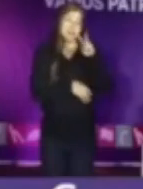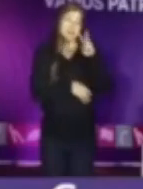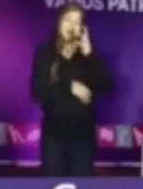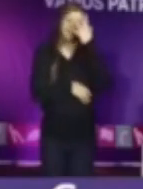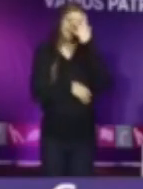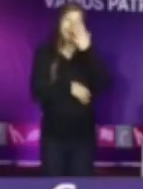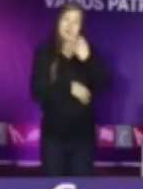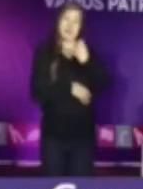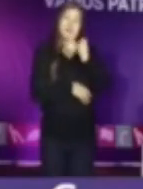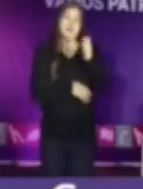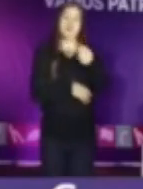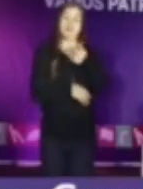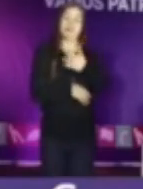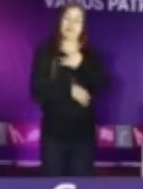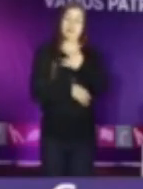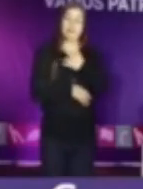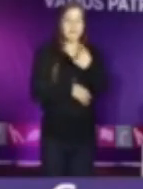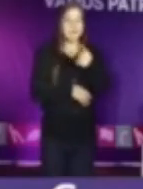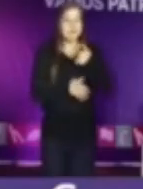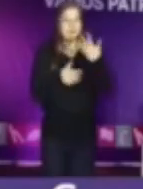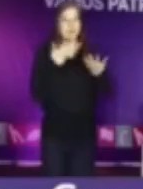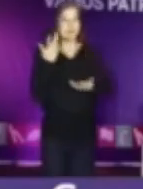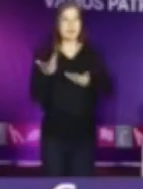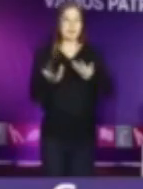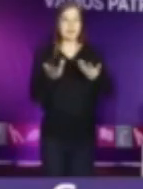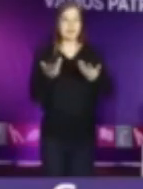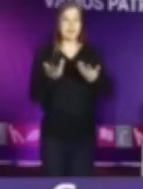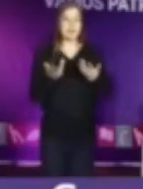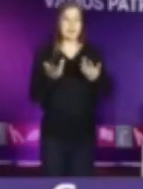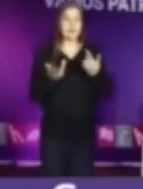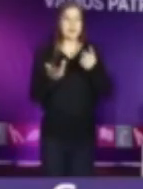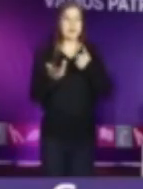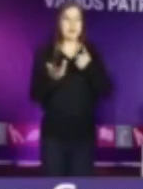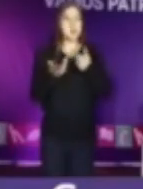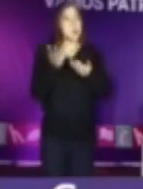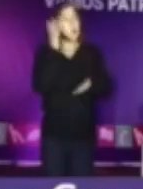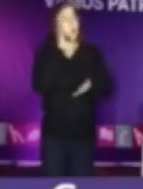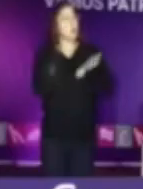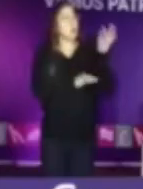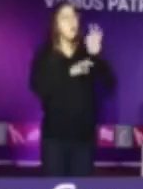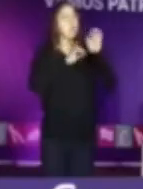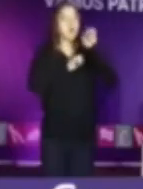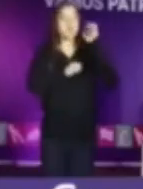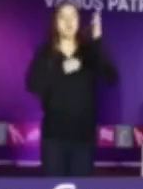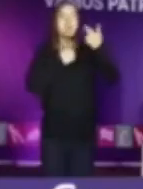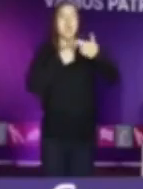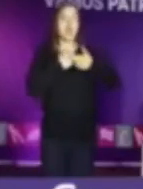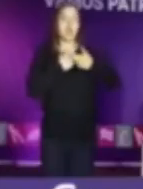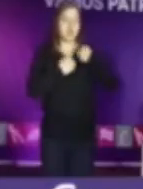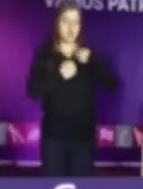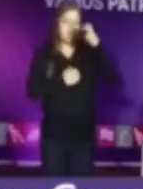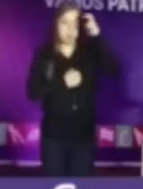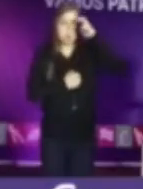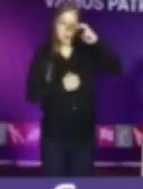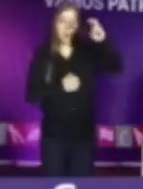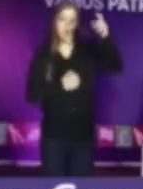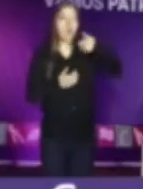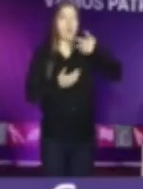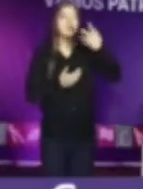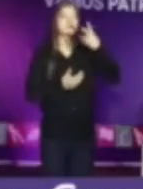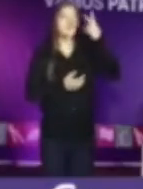que en muchos sentidos yo, estando en el extranjero, había viajado en una dirección y mis